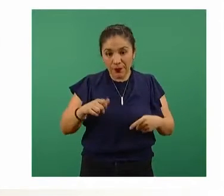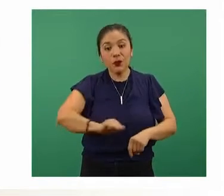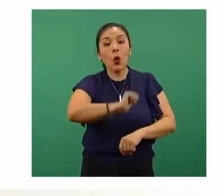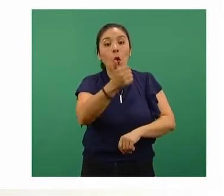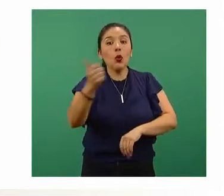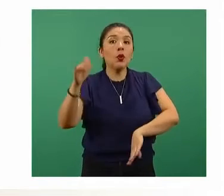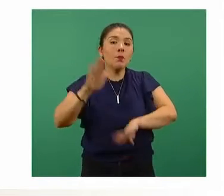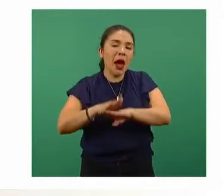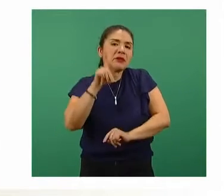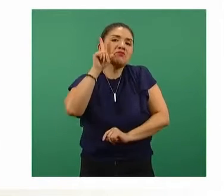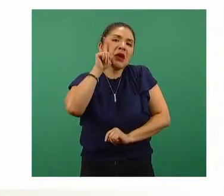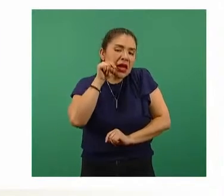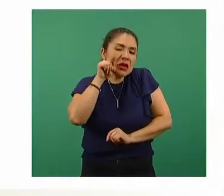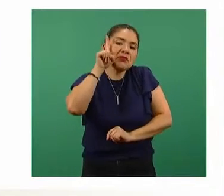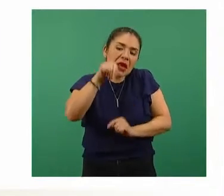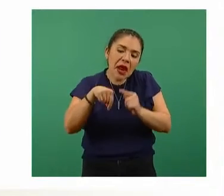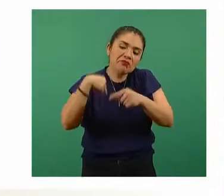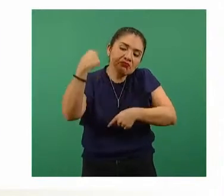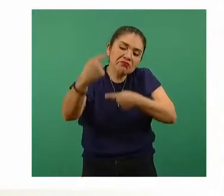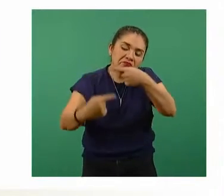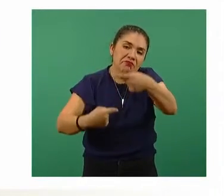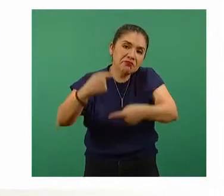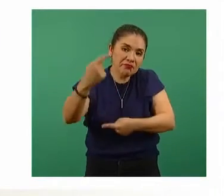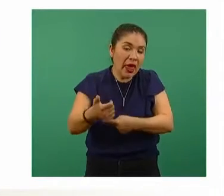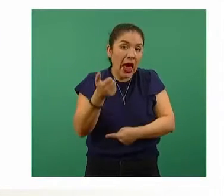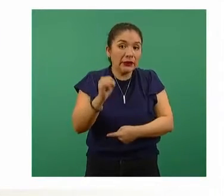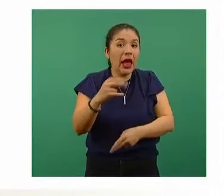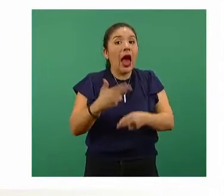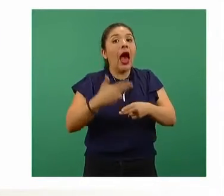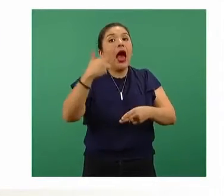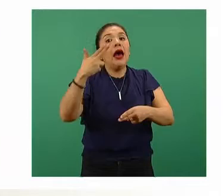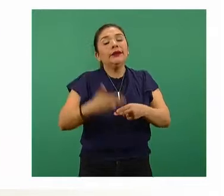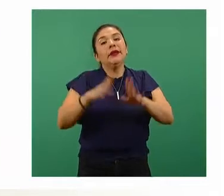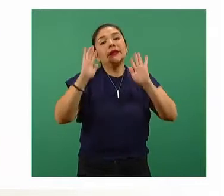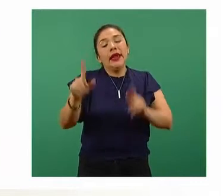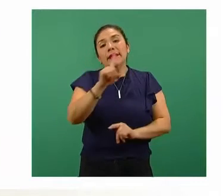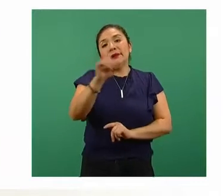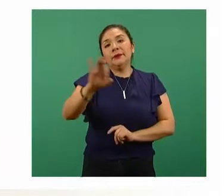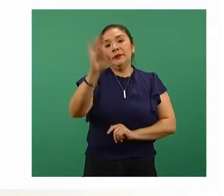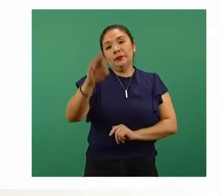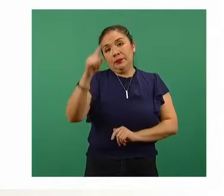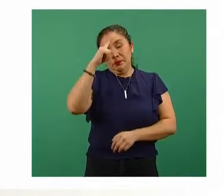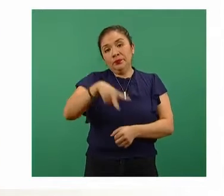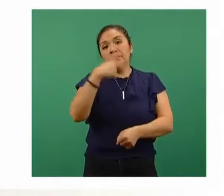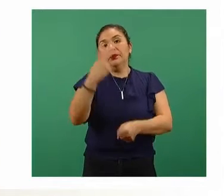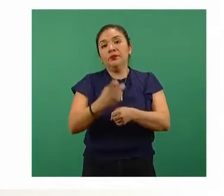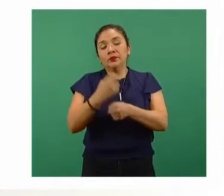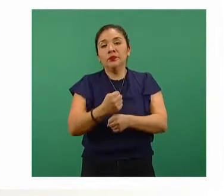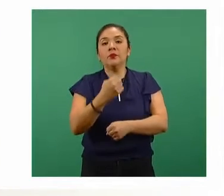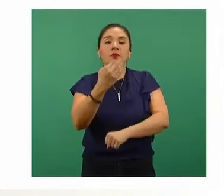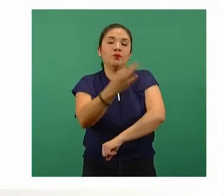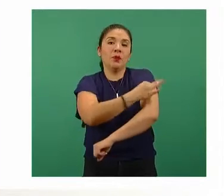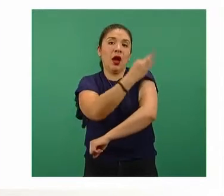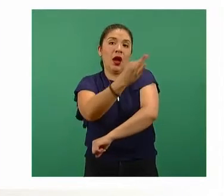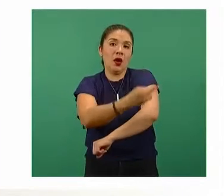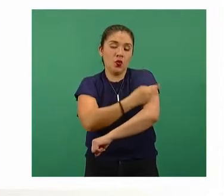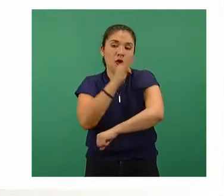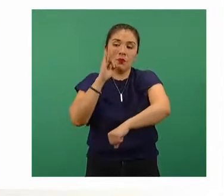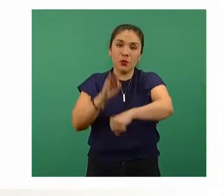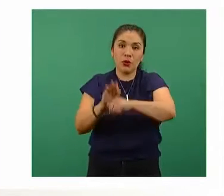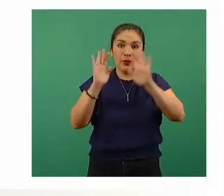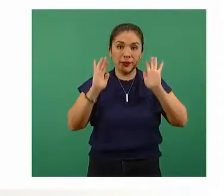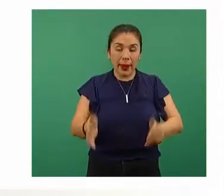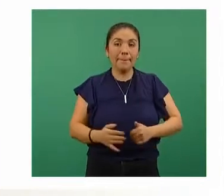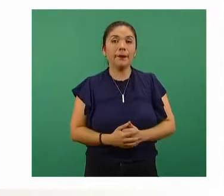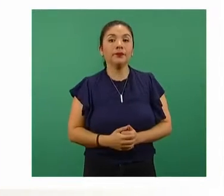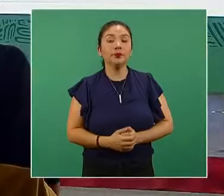más les tocará mañana y pasado y enseguida hasta que lleguemos al 100% de personas protegidas con doble